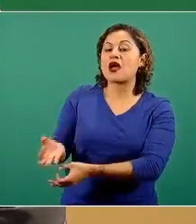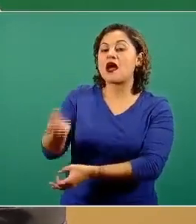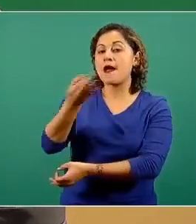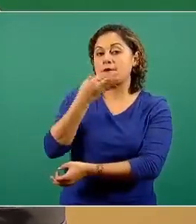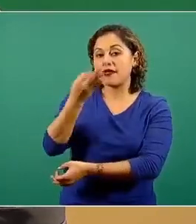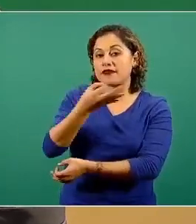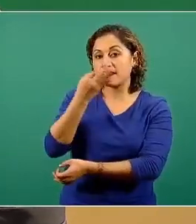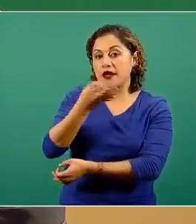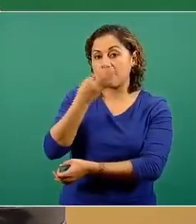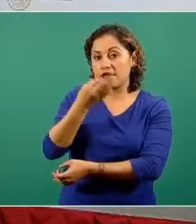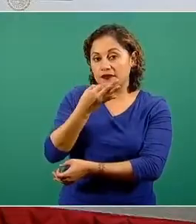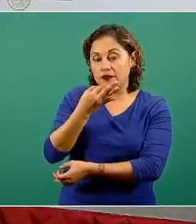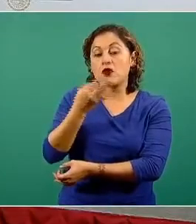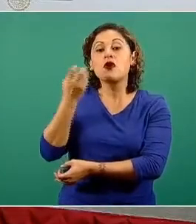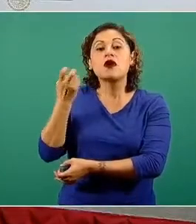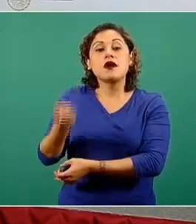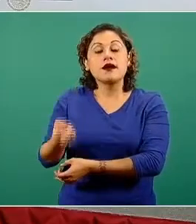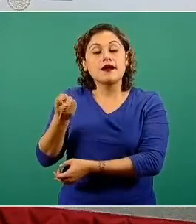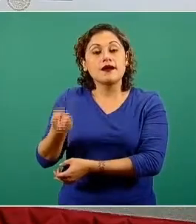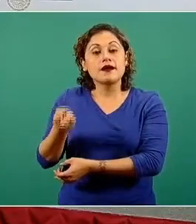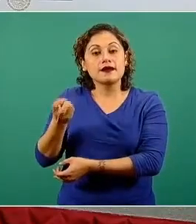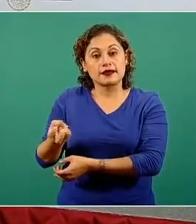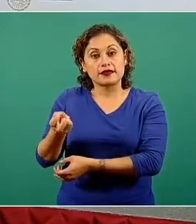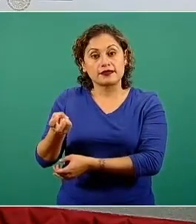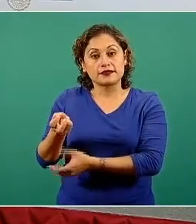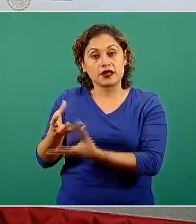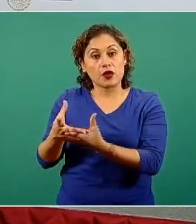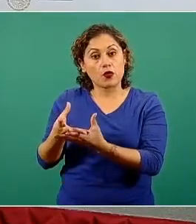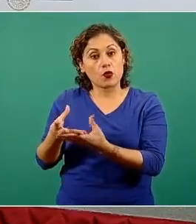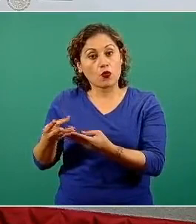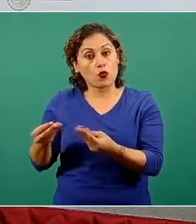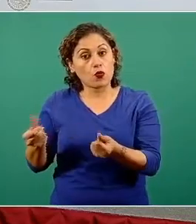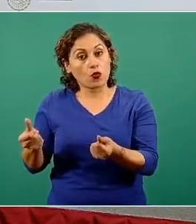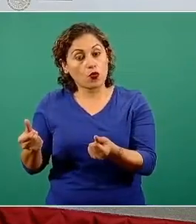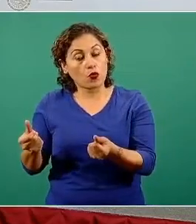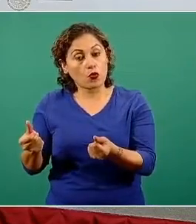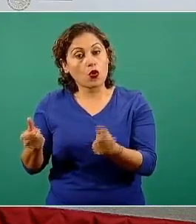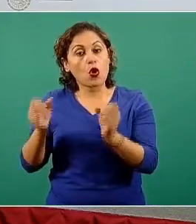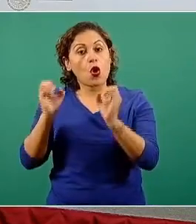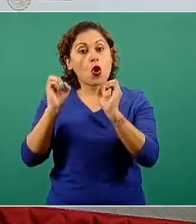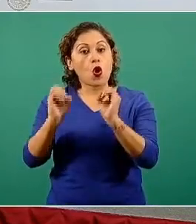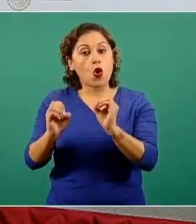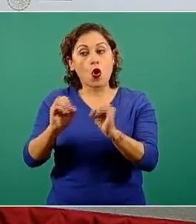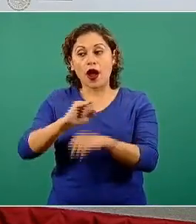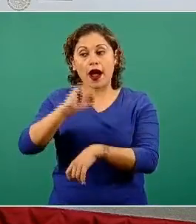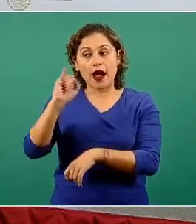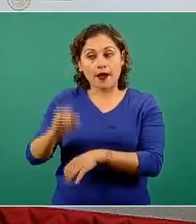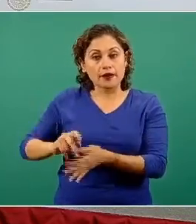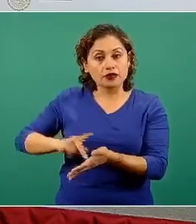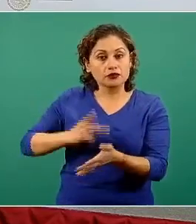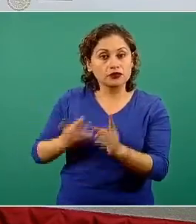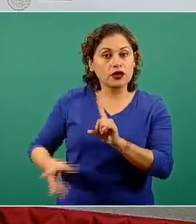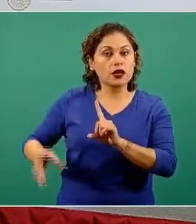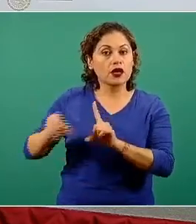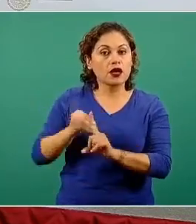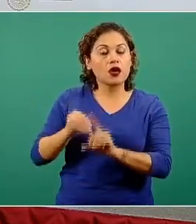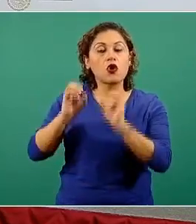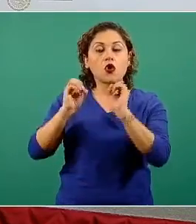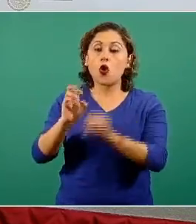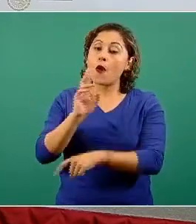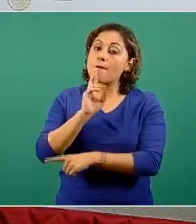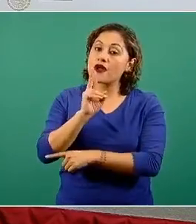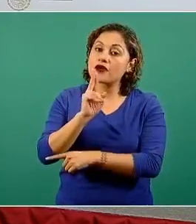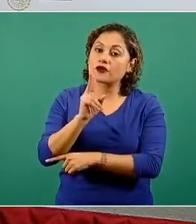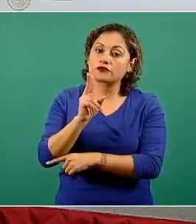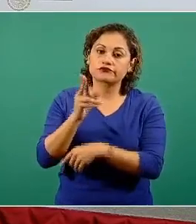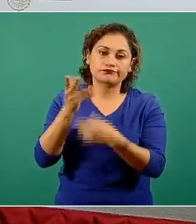remisión del problema y va a causar mejoría en la persona. Ese es todavía un reto mayor.